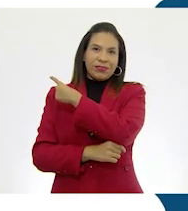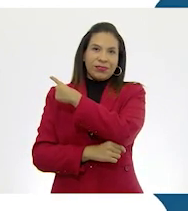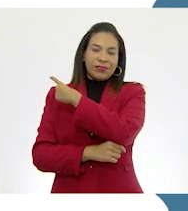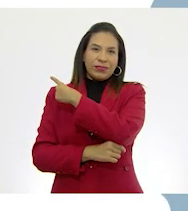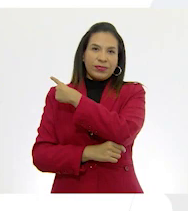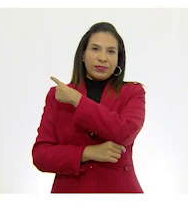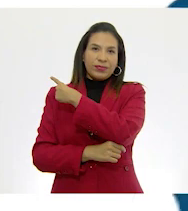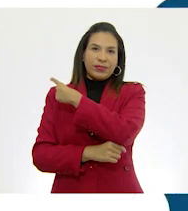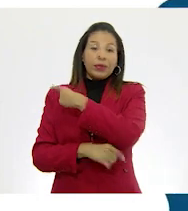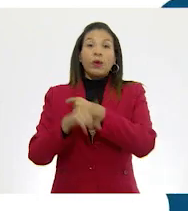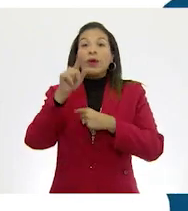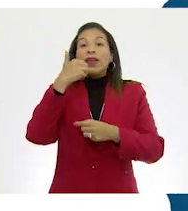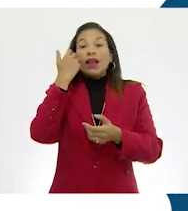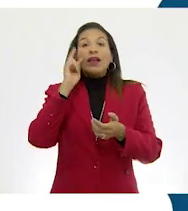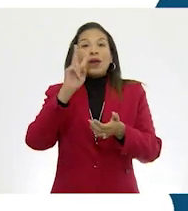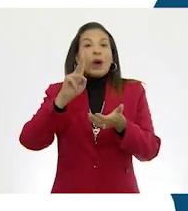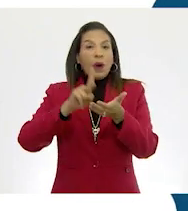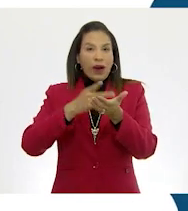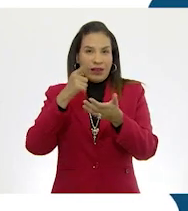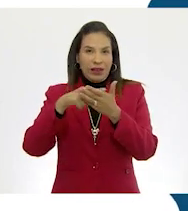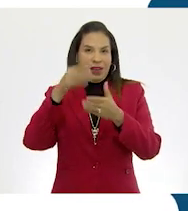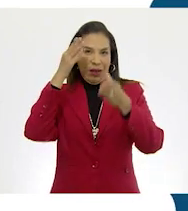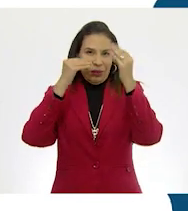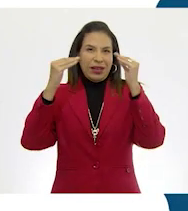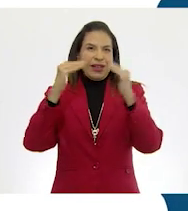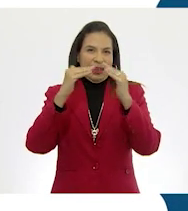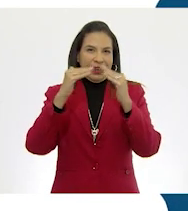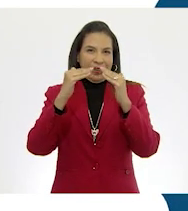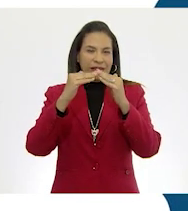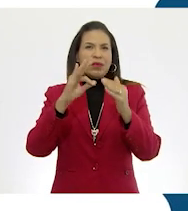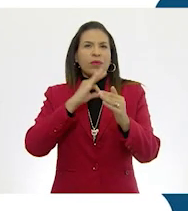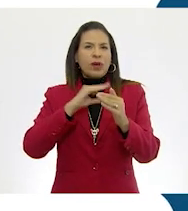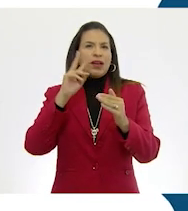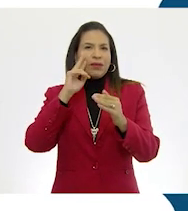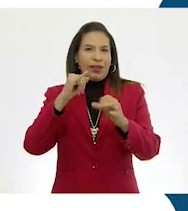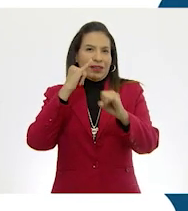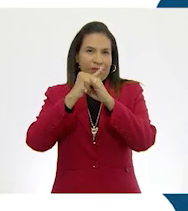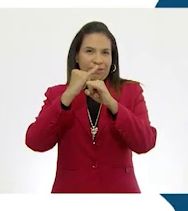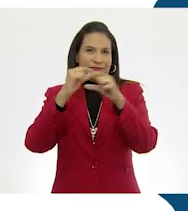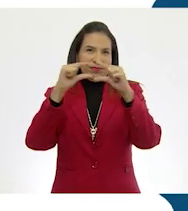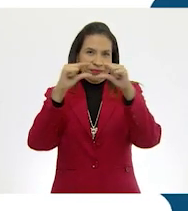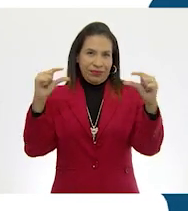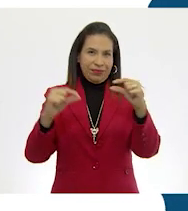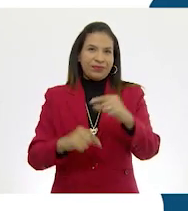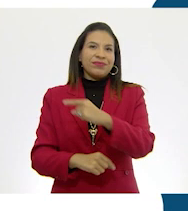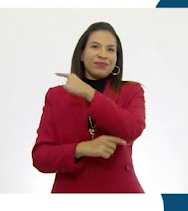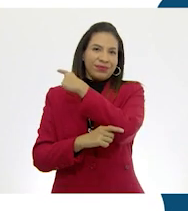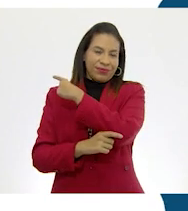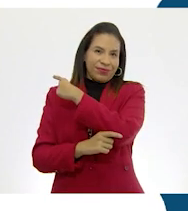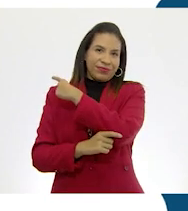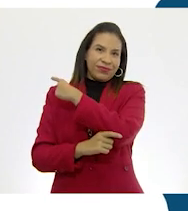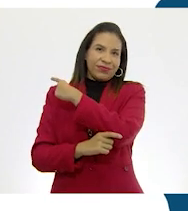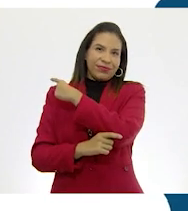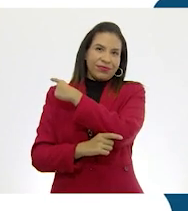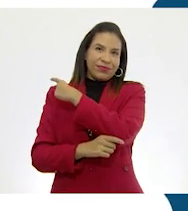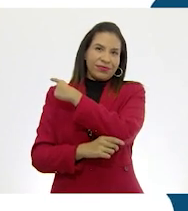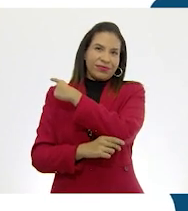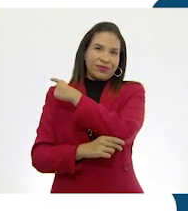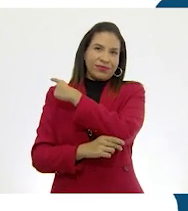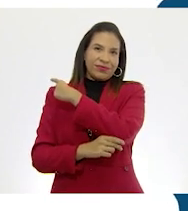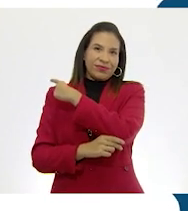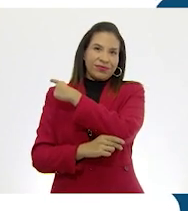conalitech.cep.gov.mx. Si quieres volver a ver los programas de Aprende en Casa, los puedes encontrar en la siguiente liga: